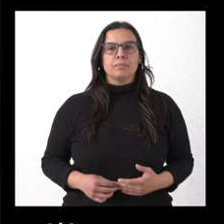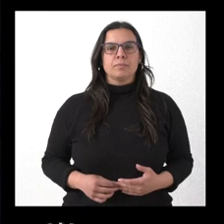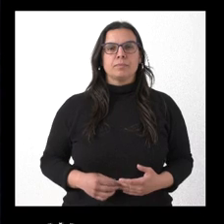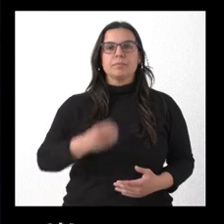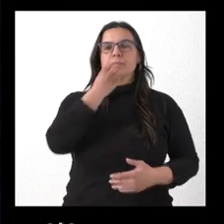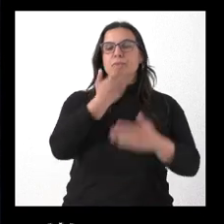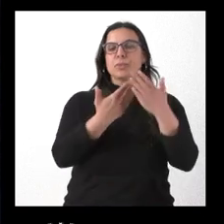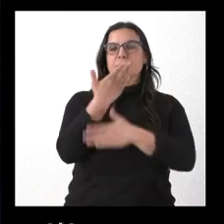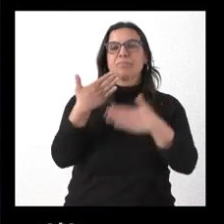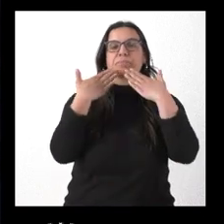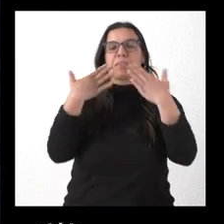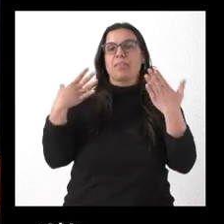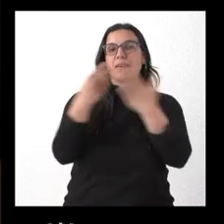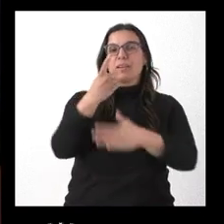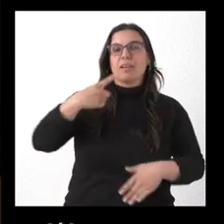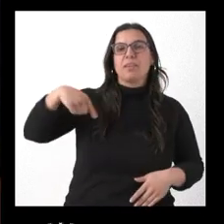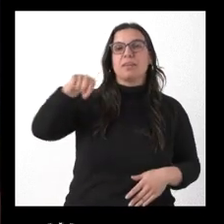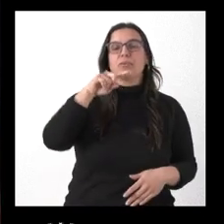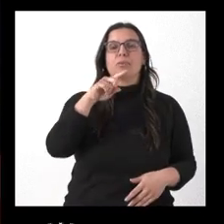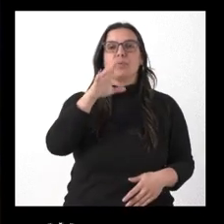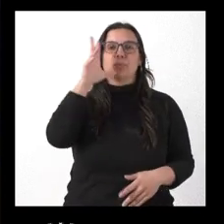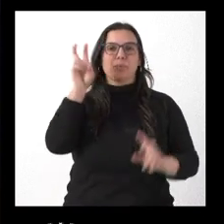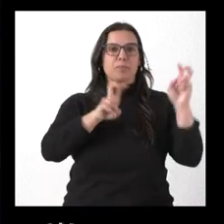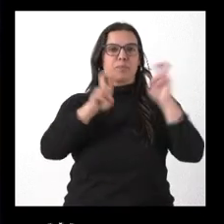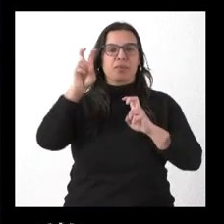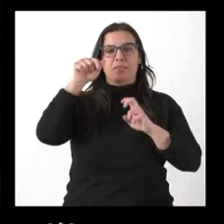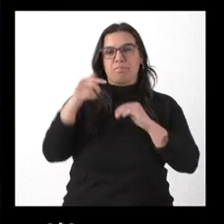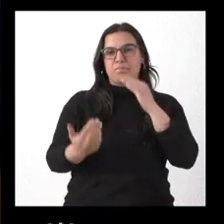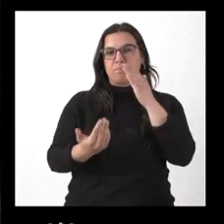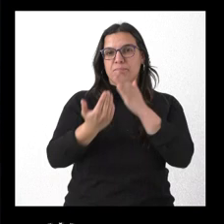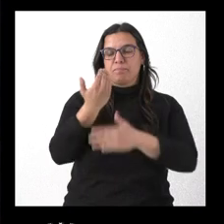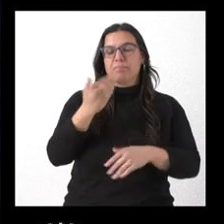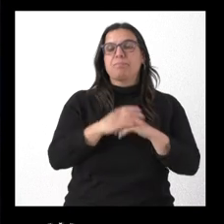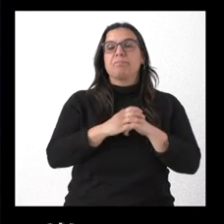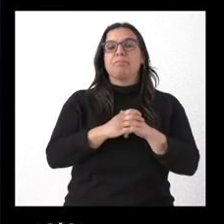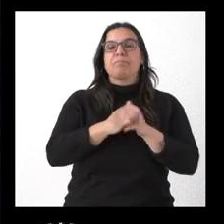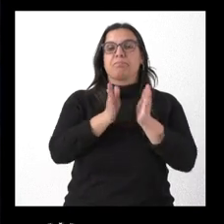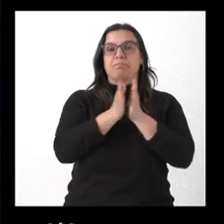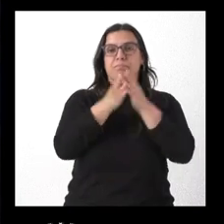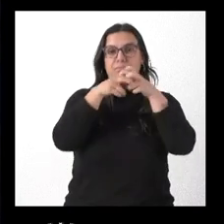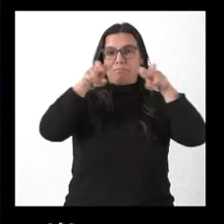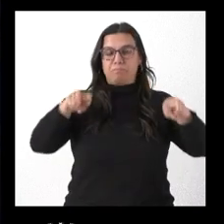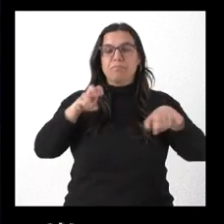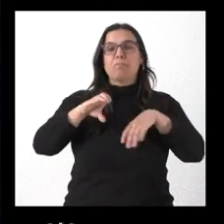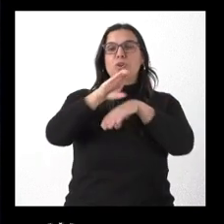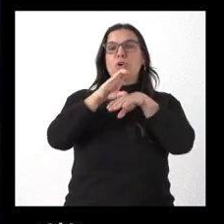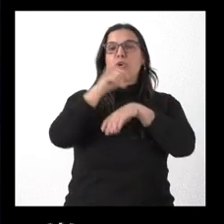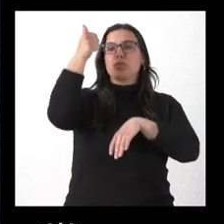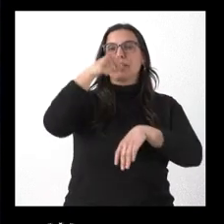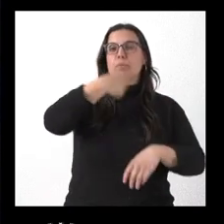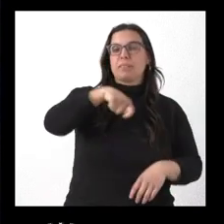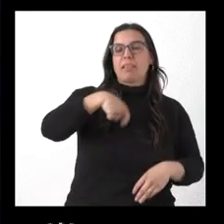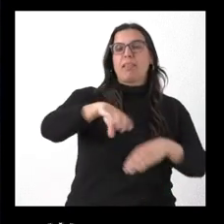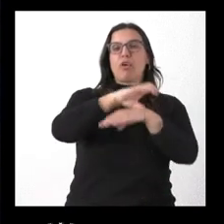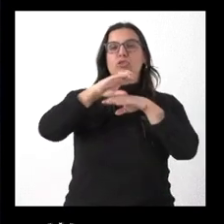y muchas gracias a todos ustedes por su presencia esta mañana me acompaña el consejero de la presidencia del consejero de medio ambiente